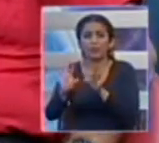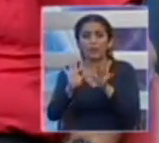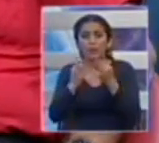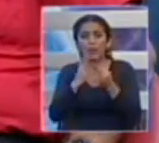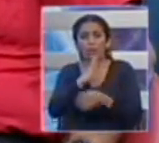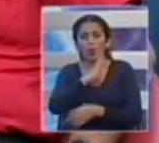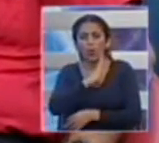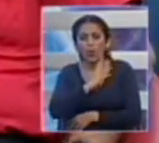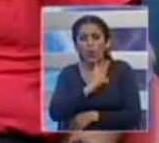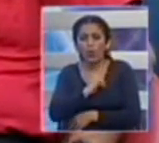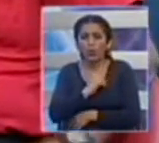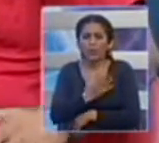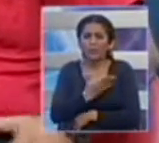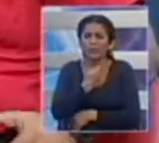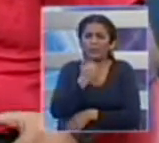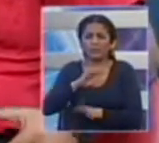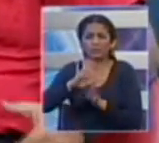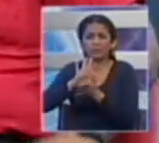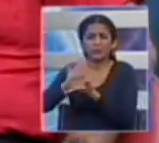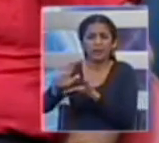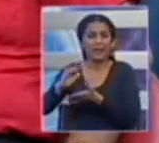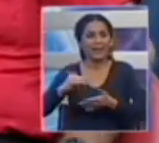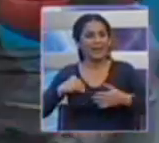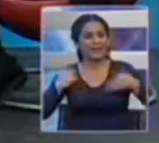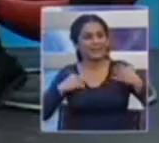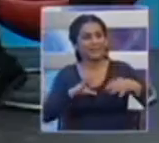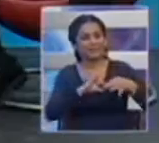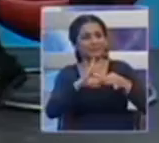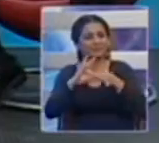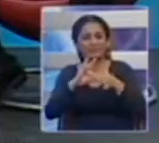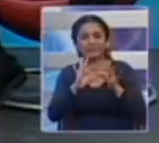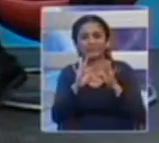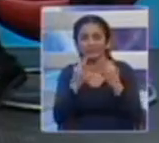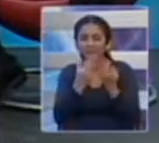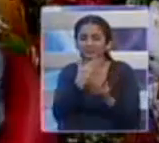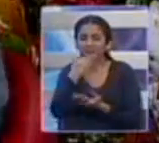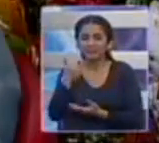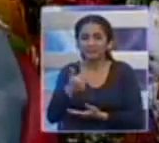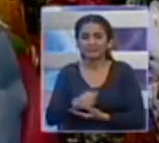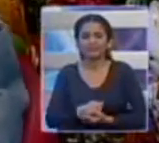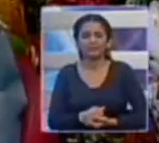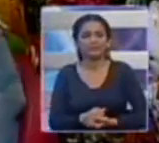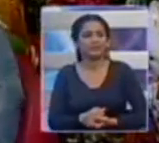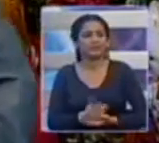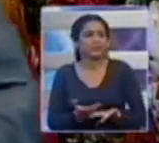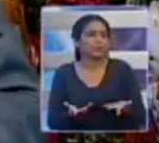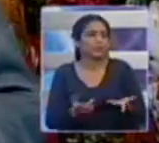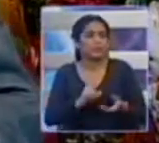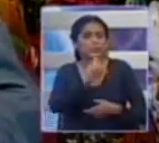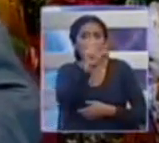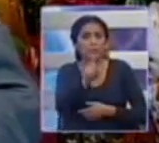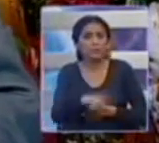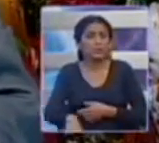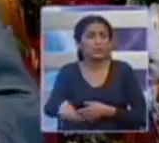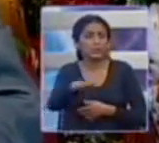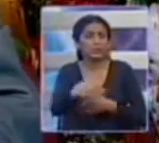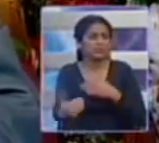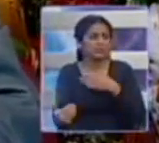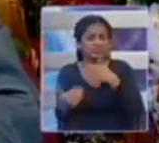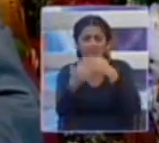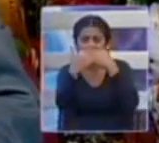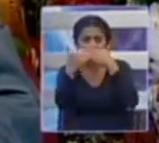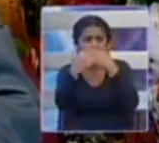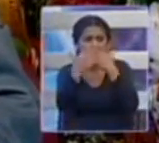sumergidas en la pérdida de sus bienes, ¿no? Y justamente por esta actividad. ¿Cómo logramos que la gente entienda que la manipulación de estos